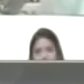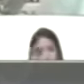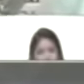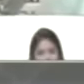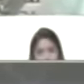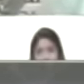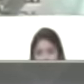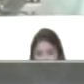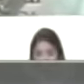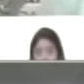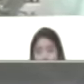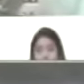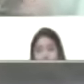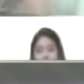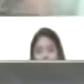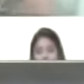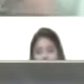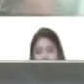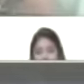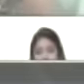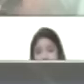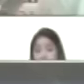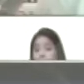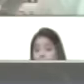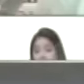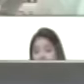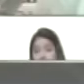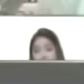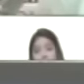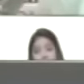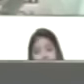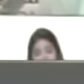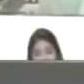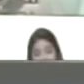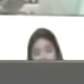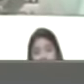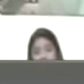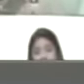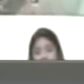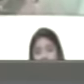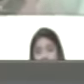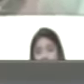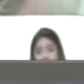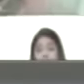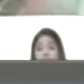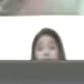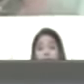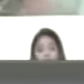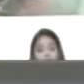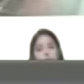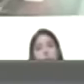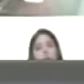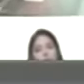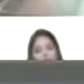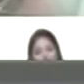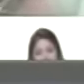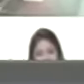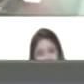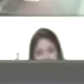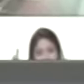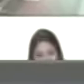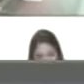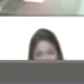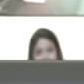funcionando y les pido a los medios de comunicación que actualicen